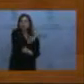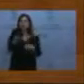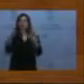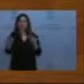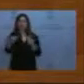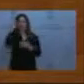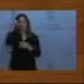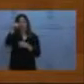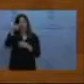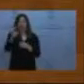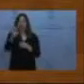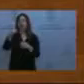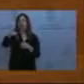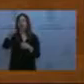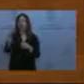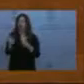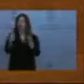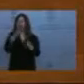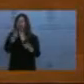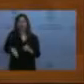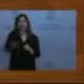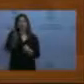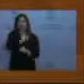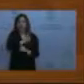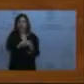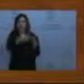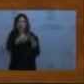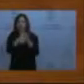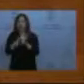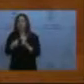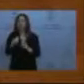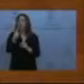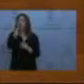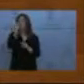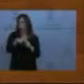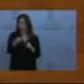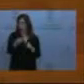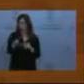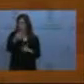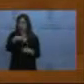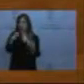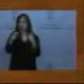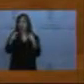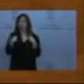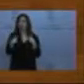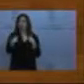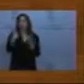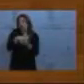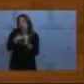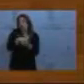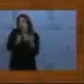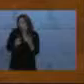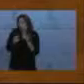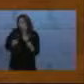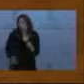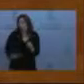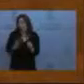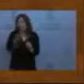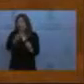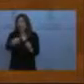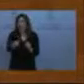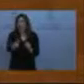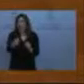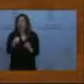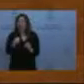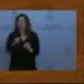Antonio Cecchini, y era sobre los valores en el deporte. Y les voy a decir una cosa, somos diputados, como tal nos pagan y como tal les voy a pedir después que recuperen su